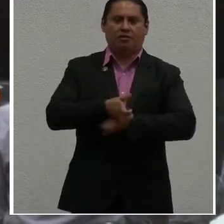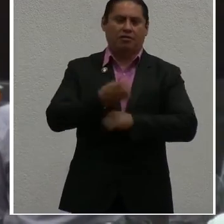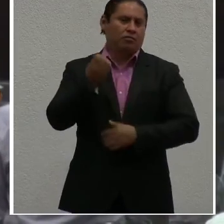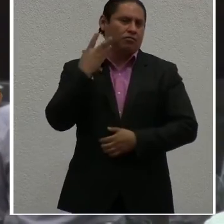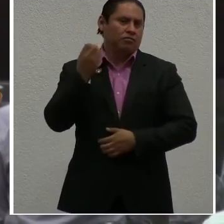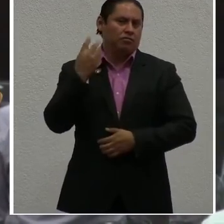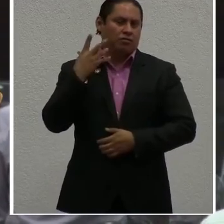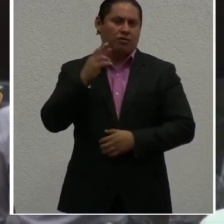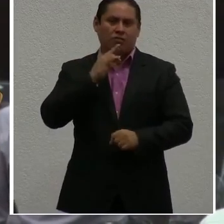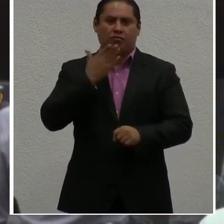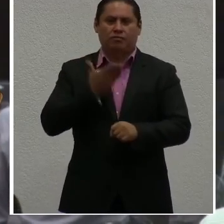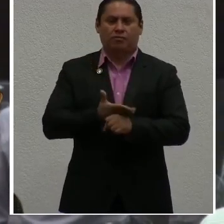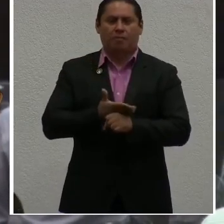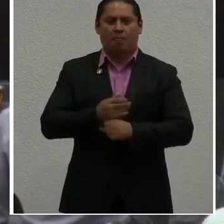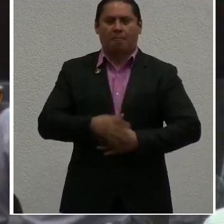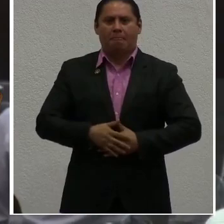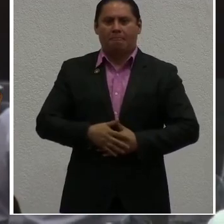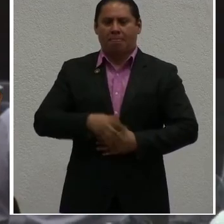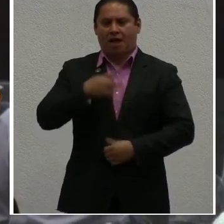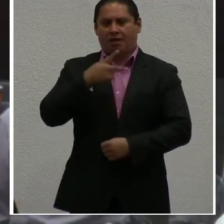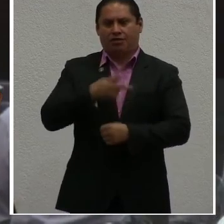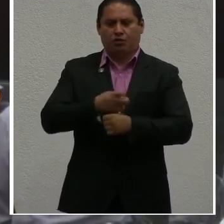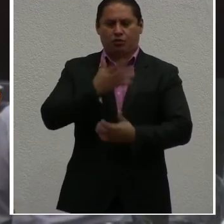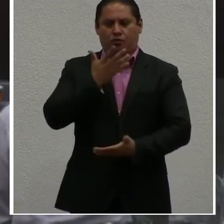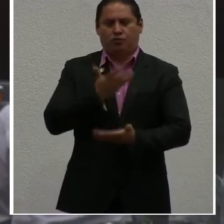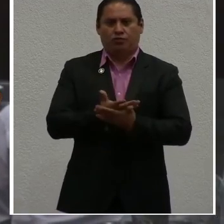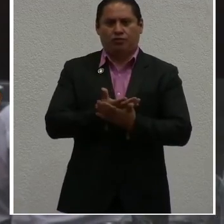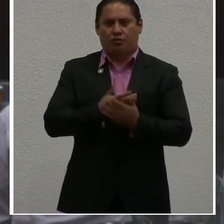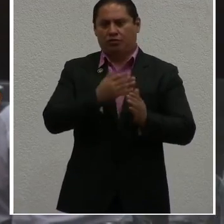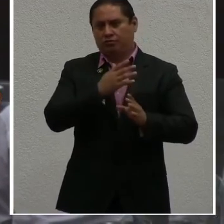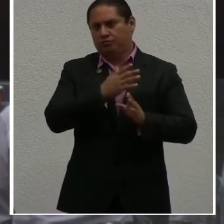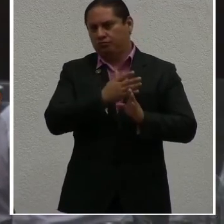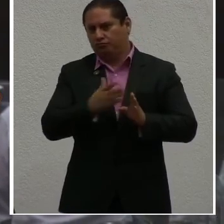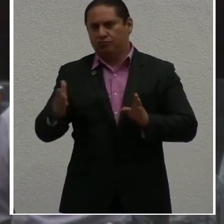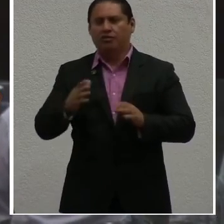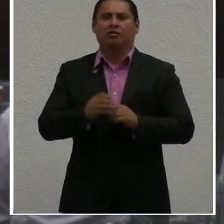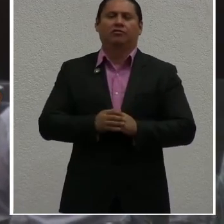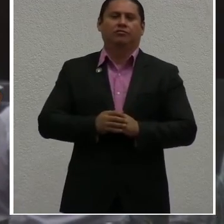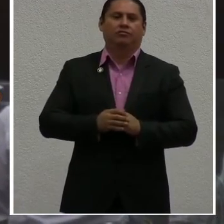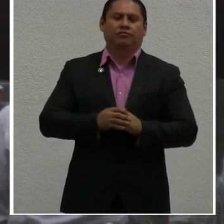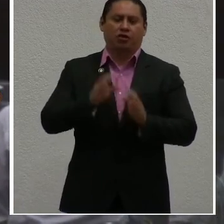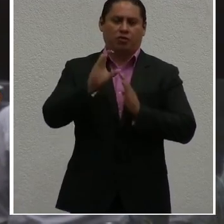sesiones correspondientes al segundo receso del primer año de ejercicio